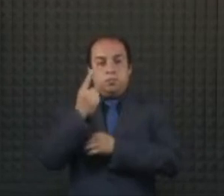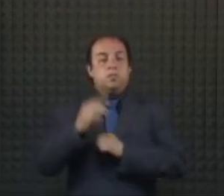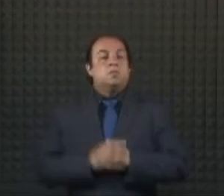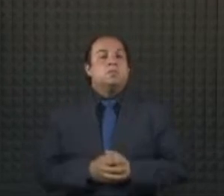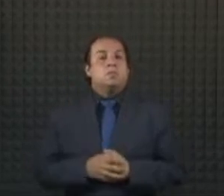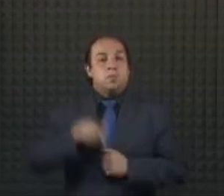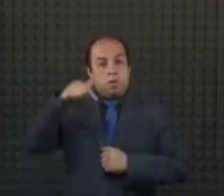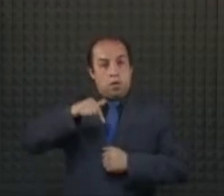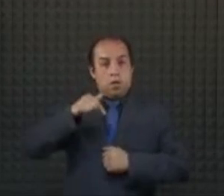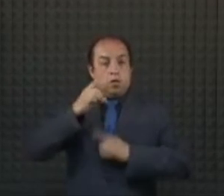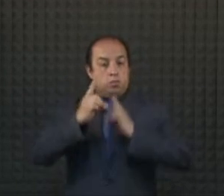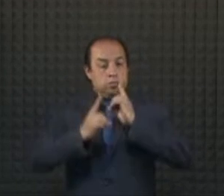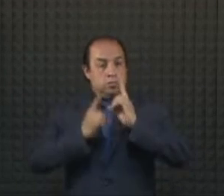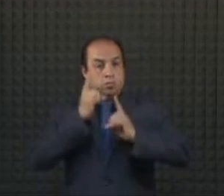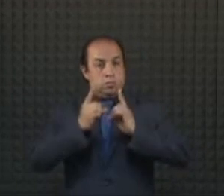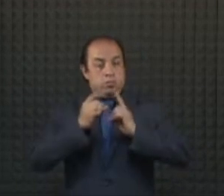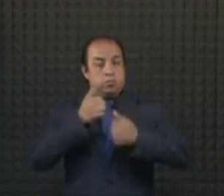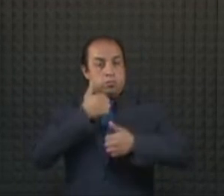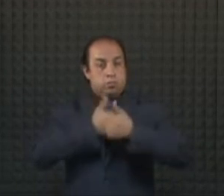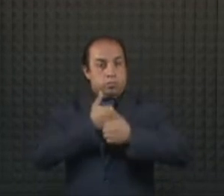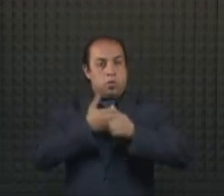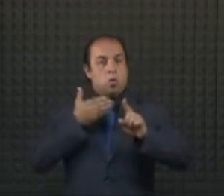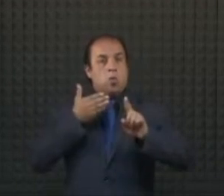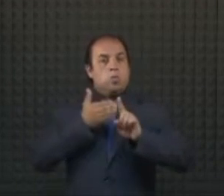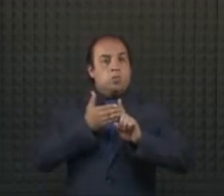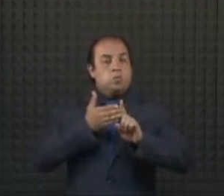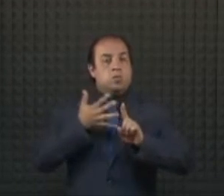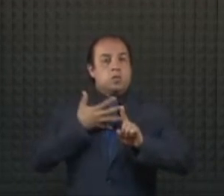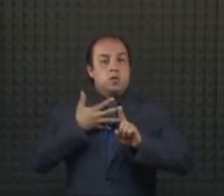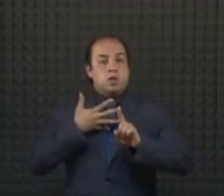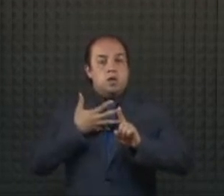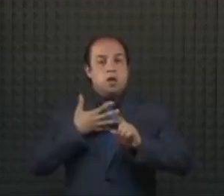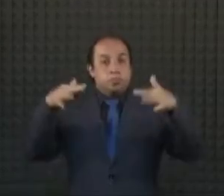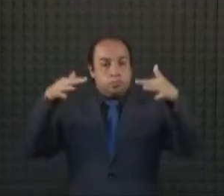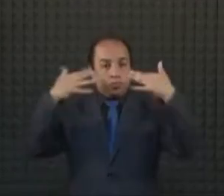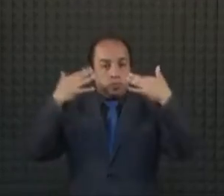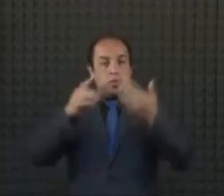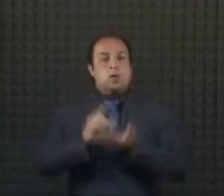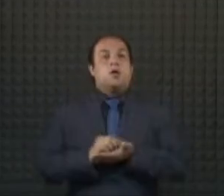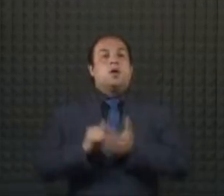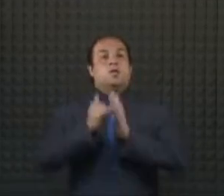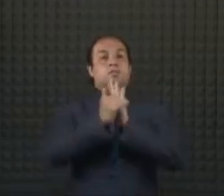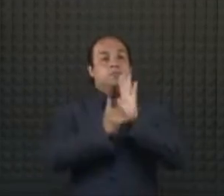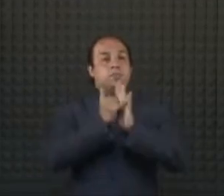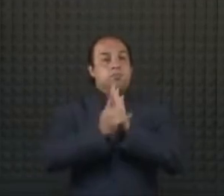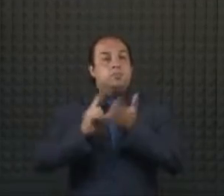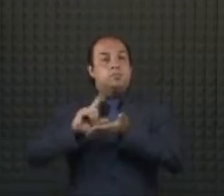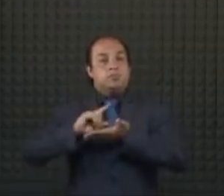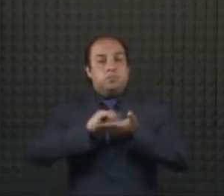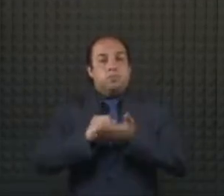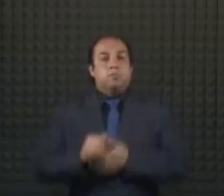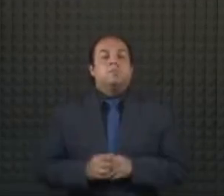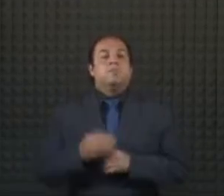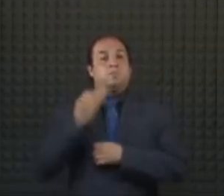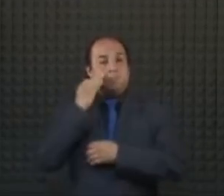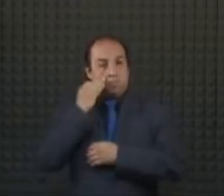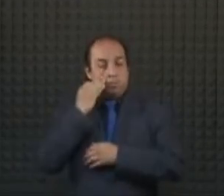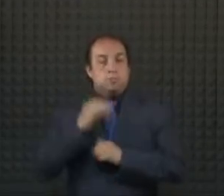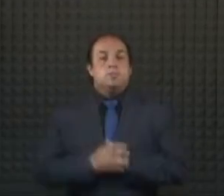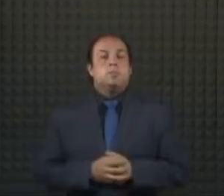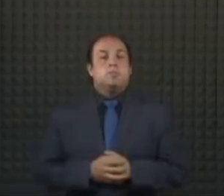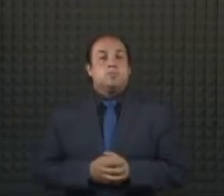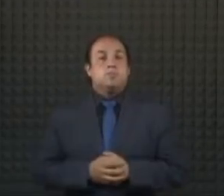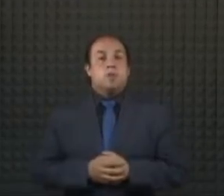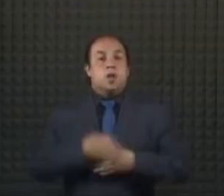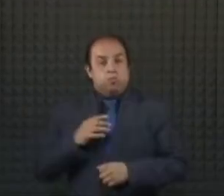vez, el titular de Seguridad Ciudadana, Omar García Harfuch, informó que participan 1.540 atletas en 18 disciplinas como box,